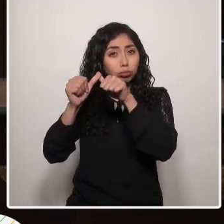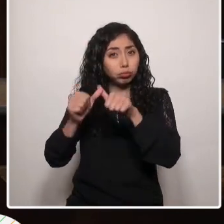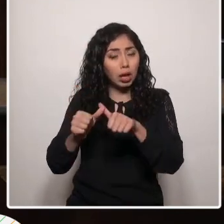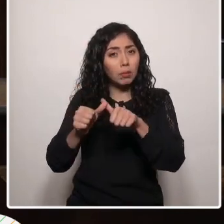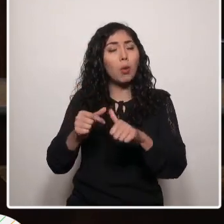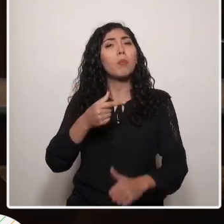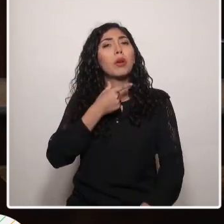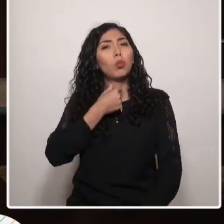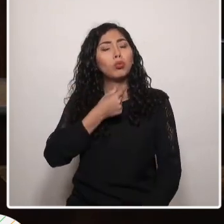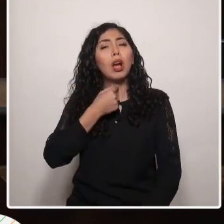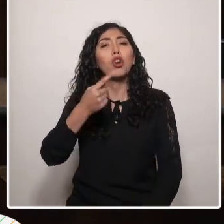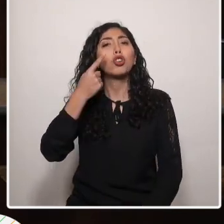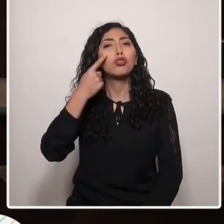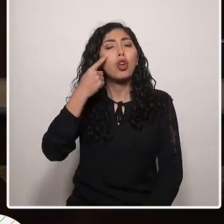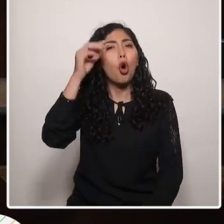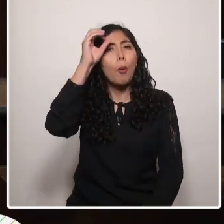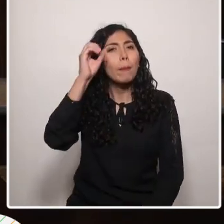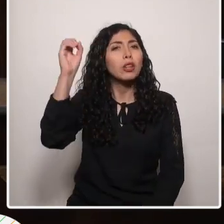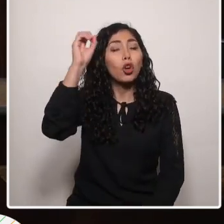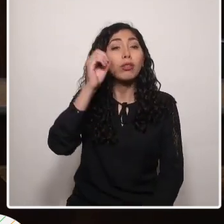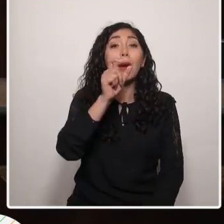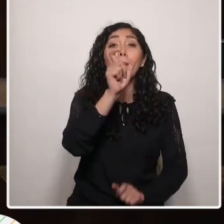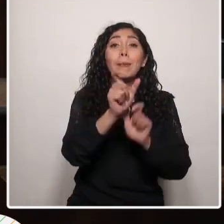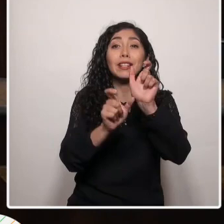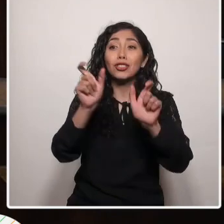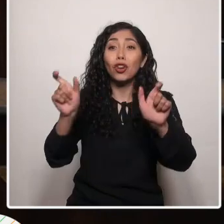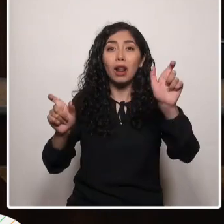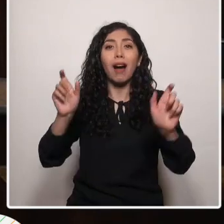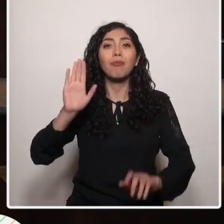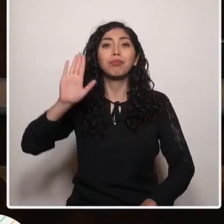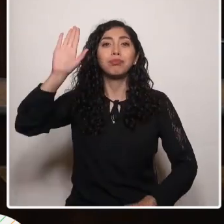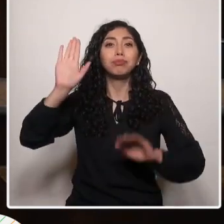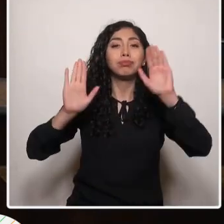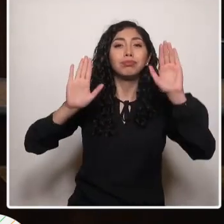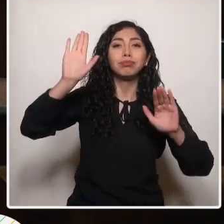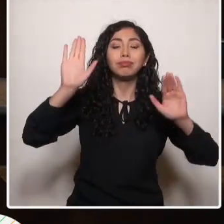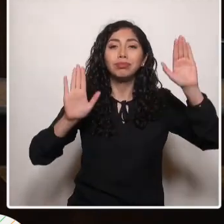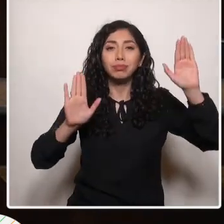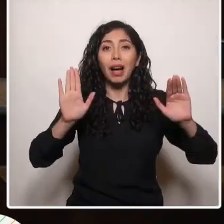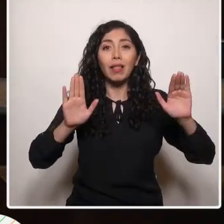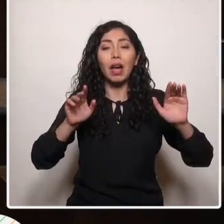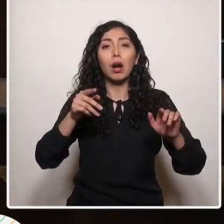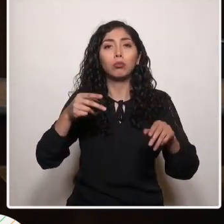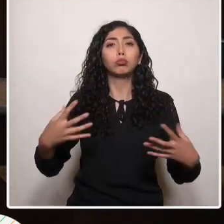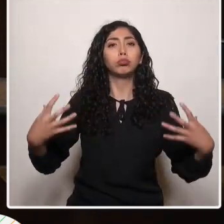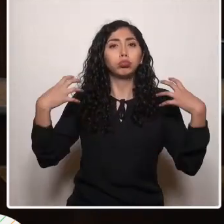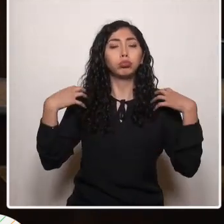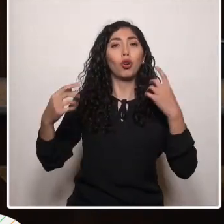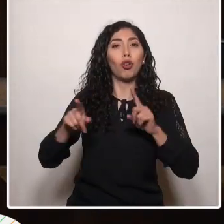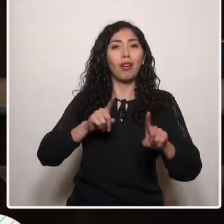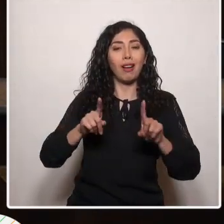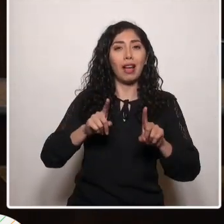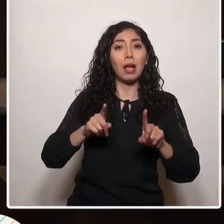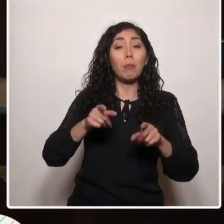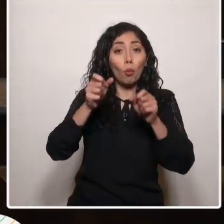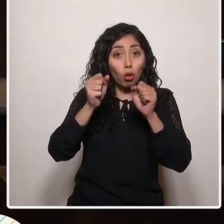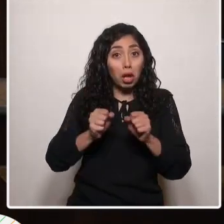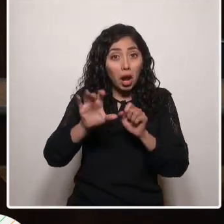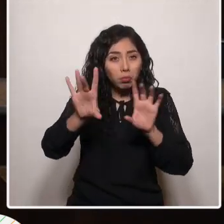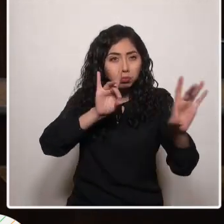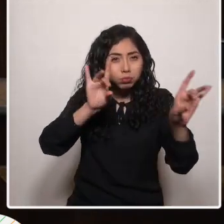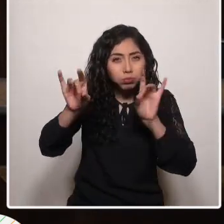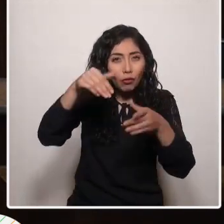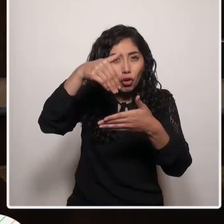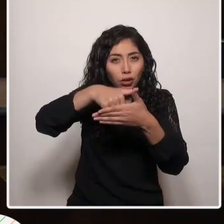de aquellas personas que están disponibles, como sucede en toda deliberación de candidatos, y así poder hacer una elección un poco